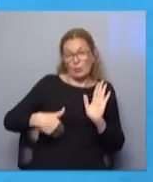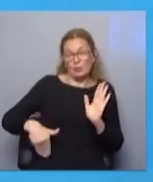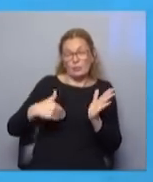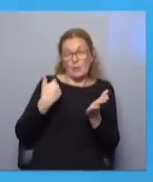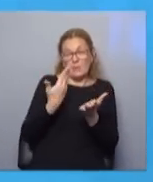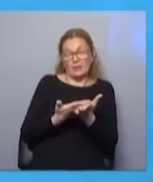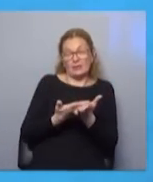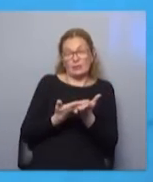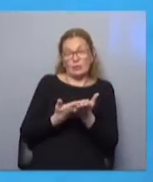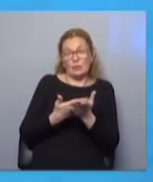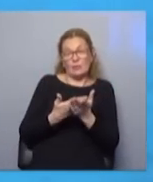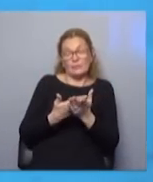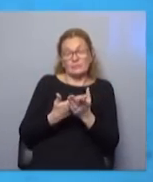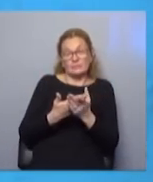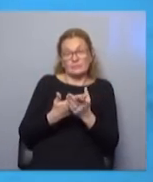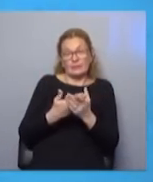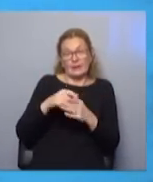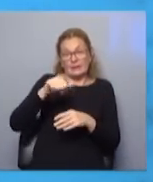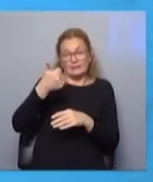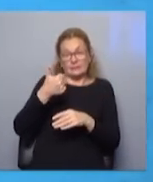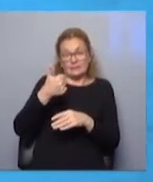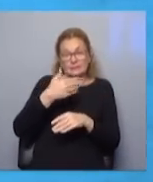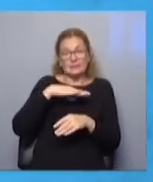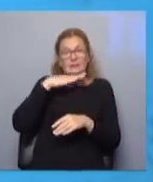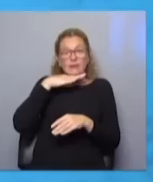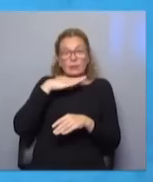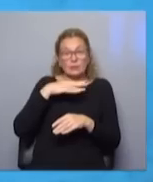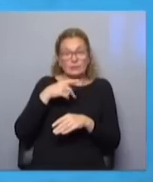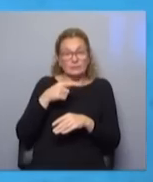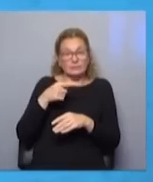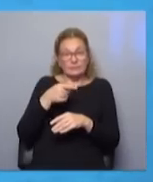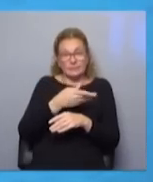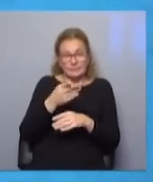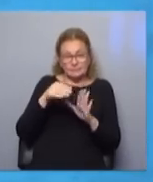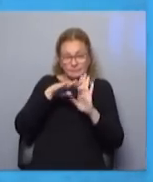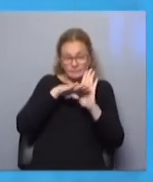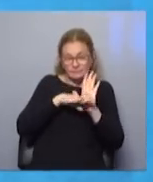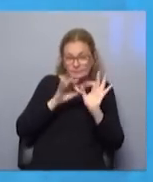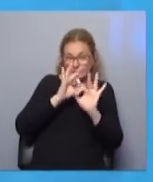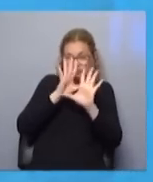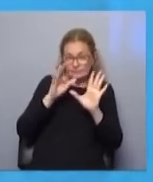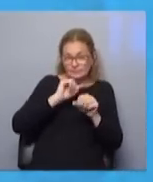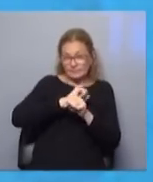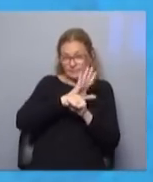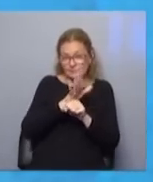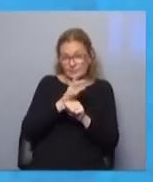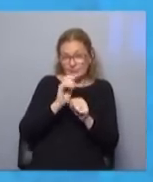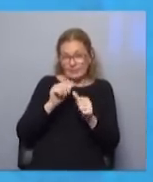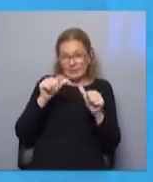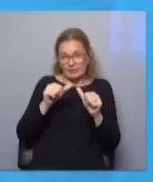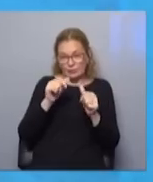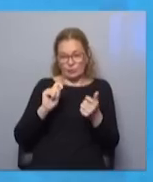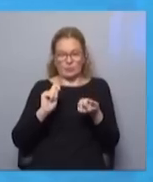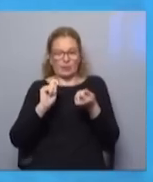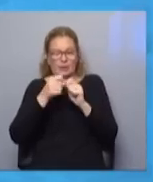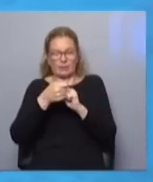presentó para ganar la elección en canelones y va dirigido a tenía los puntos claros y la pandemia seguramente hizo que se radique